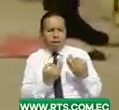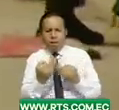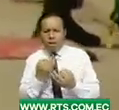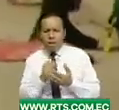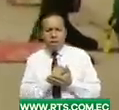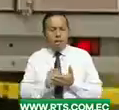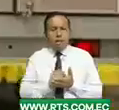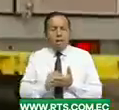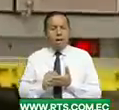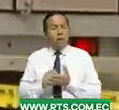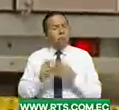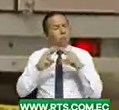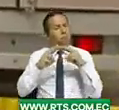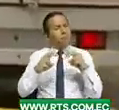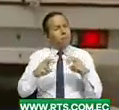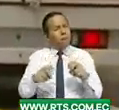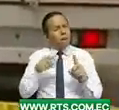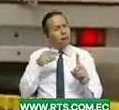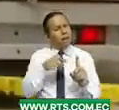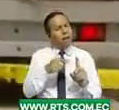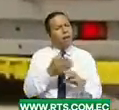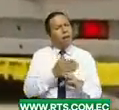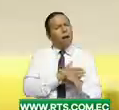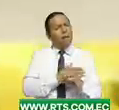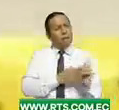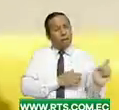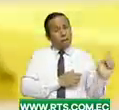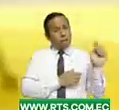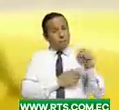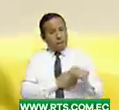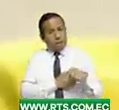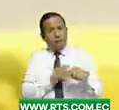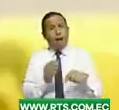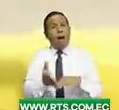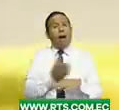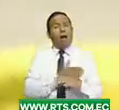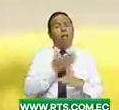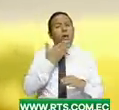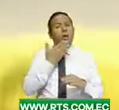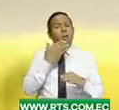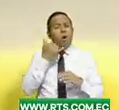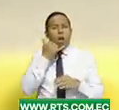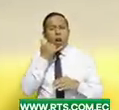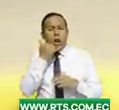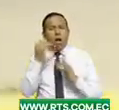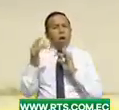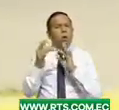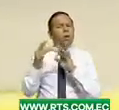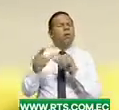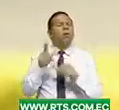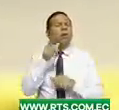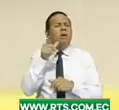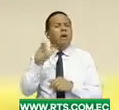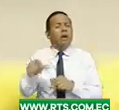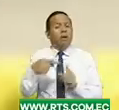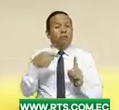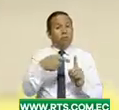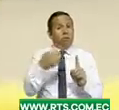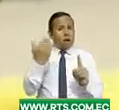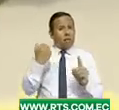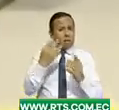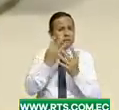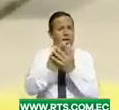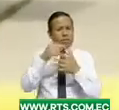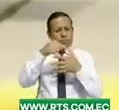tuvo contacto antes de llegar hasta ese lugar. Esta persona registra algunos antecedentes, el último es de hace 2 años